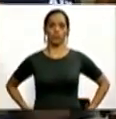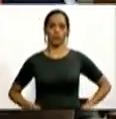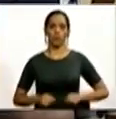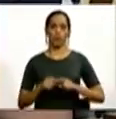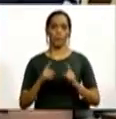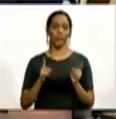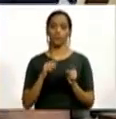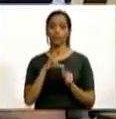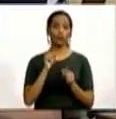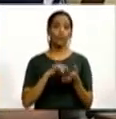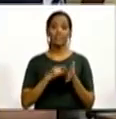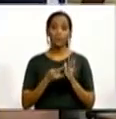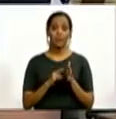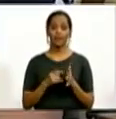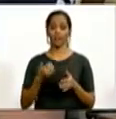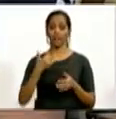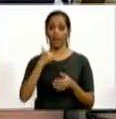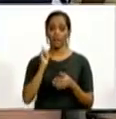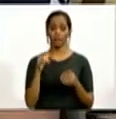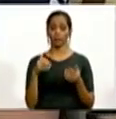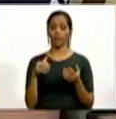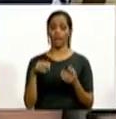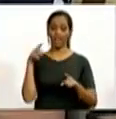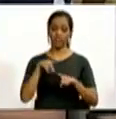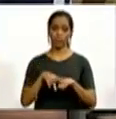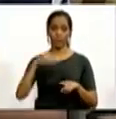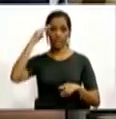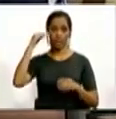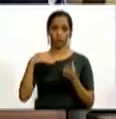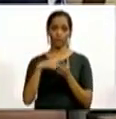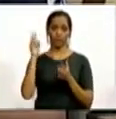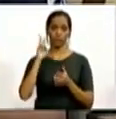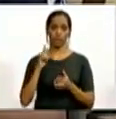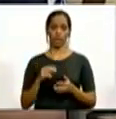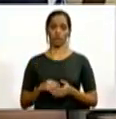Pero eso no determina que va a haber una agresión militar contra Venezuela. O sea,